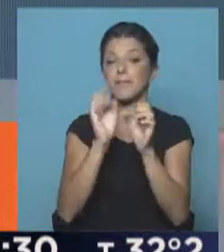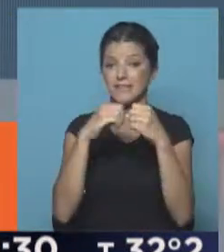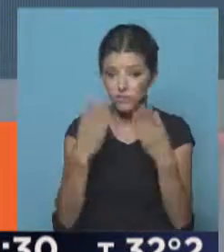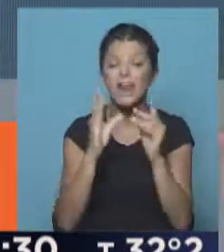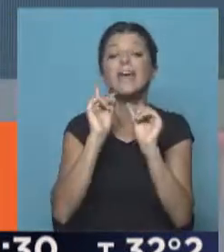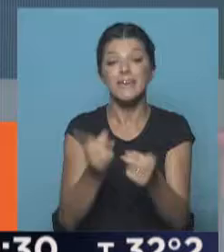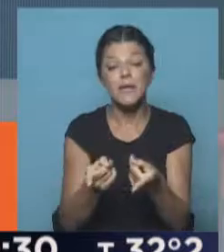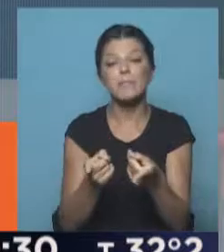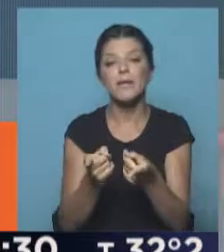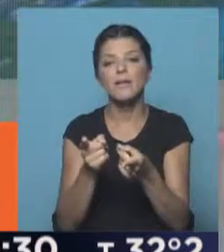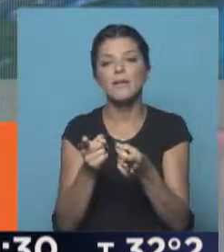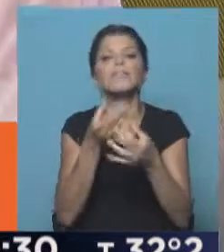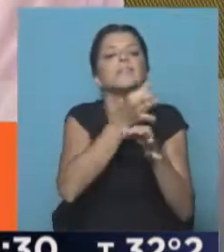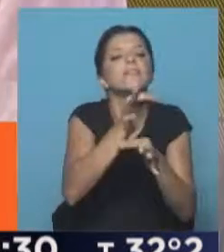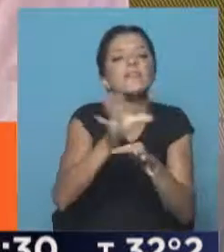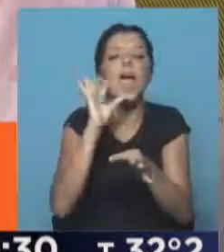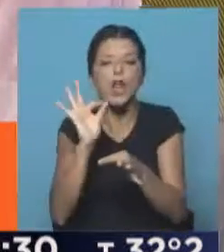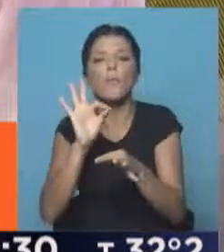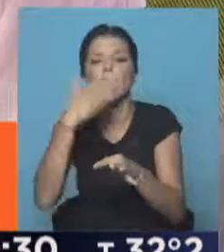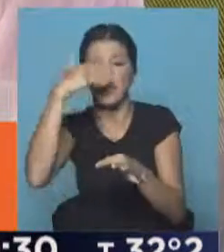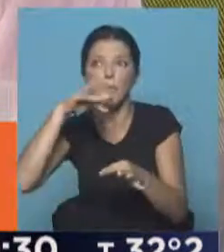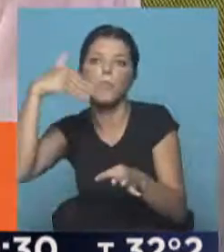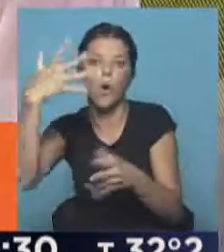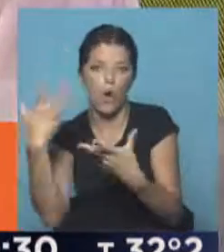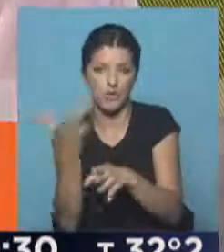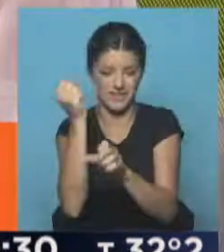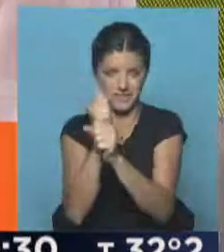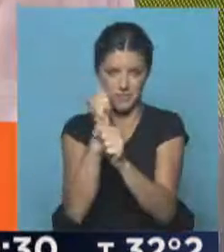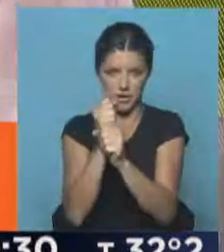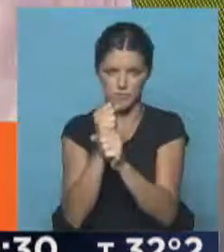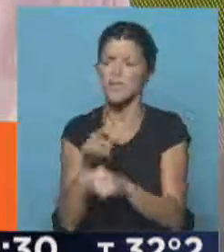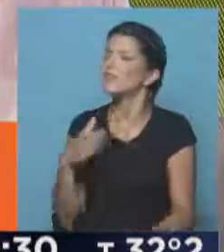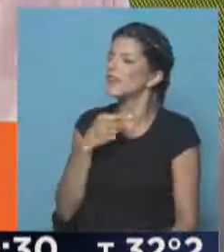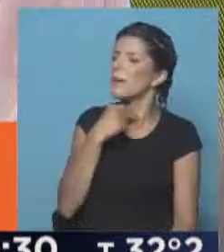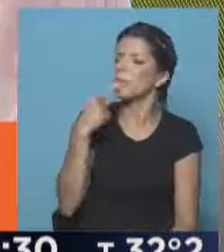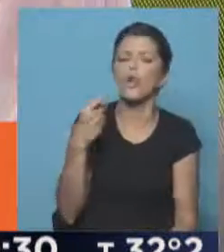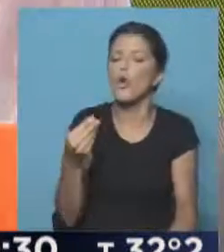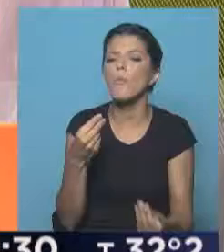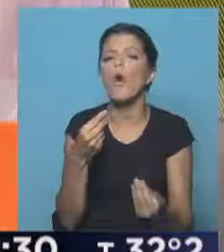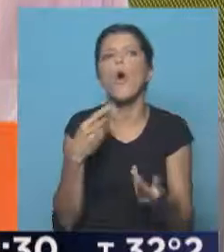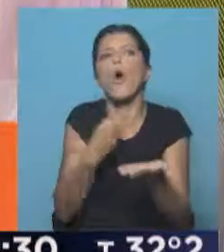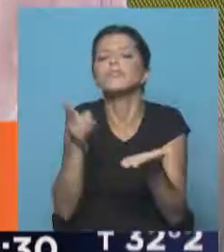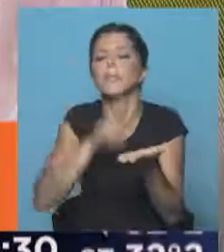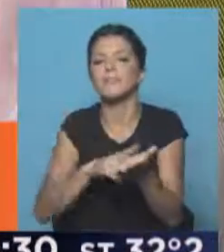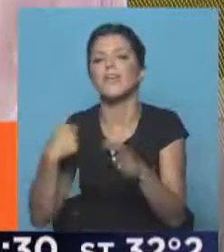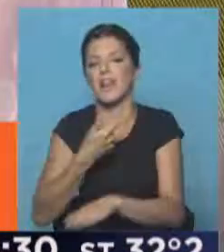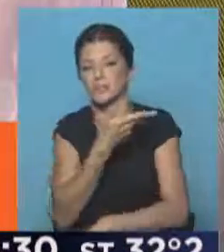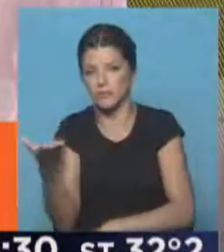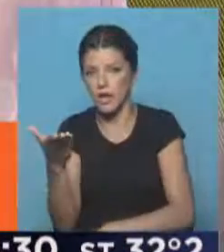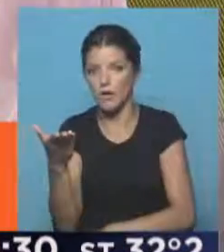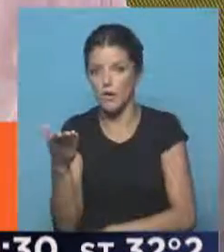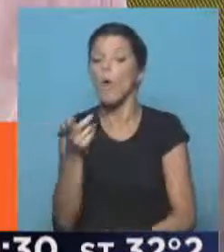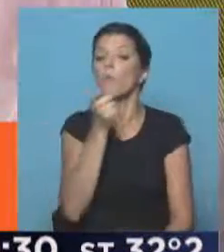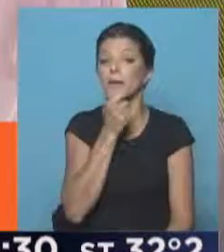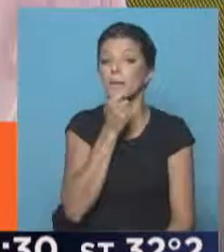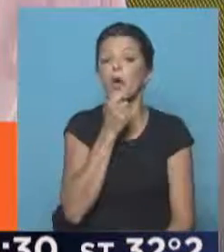sociolaboral porque es lo que muchas veces al casón habla preguntar y para finalizar porque nos queremos en tiempo como se reinserta poco hemos intentado con los internos las personas que